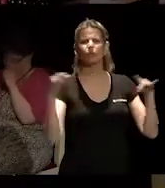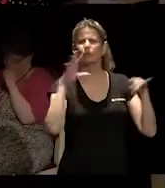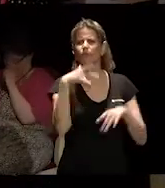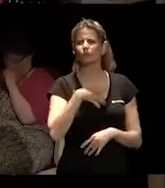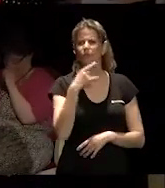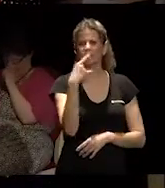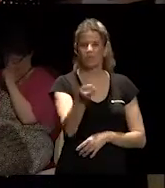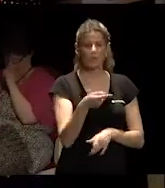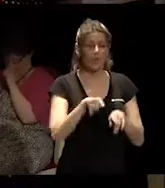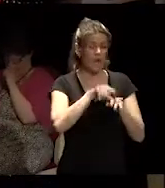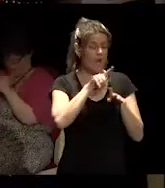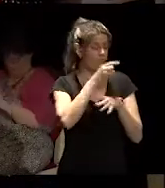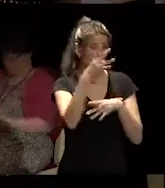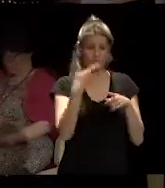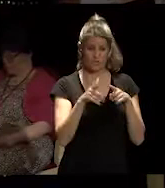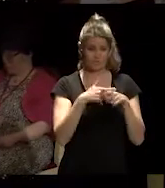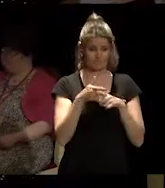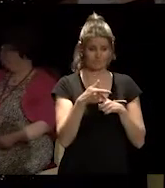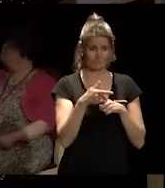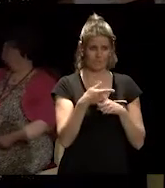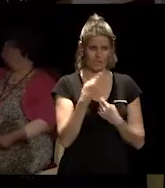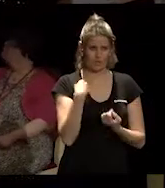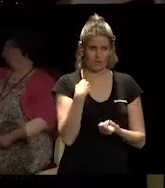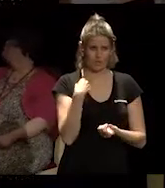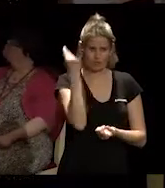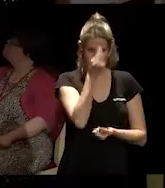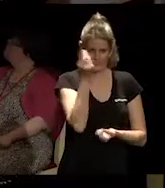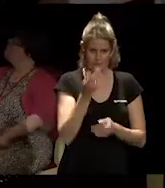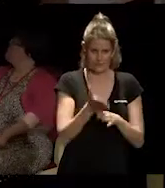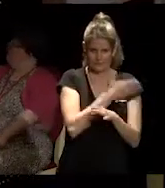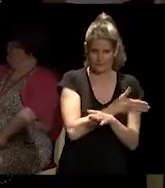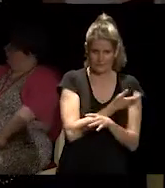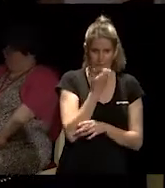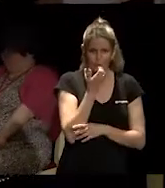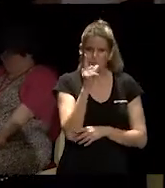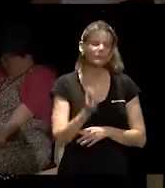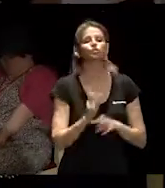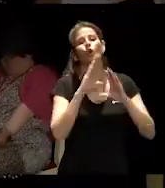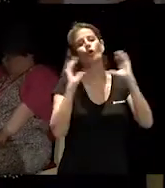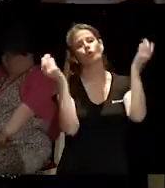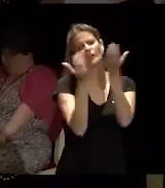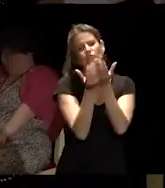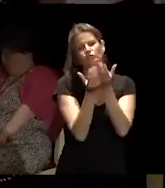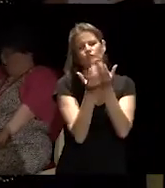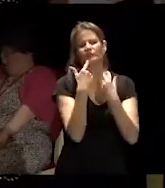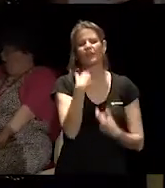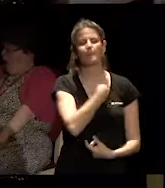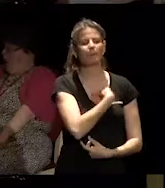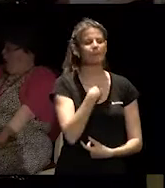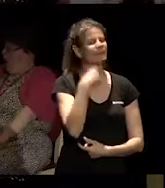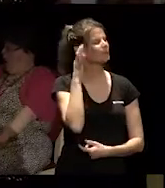había algunos parámetros que no se tenían en cuenta. Concretamente, estas personas que estaban interviniendo en el Congreso nos hablaba del papel de la